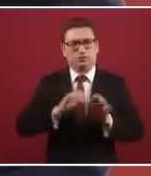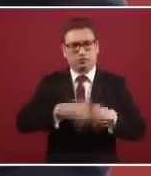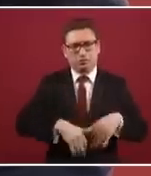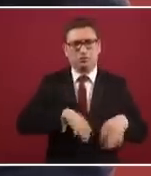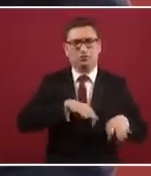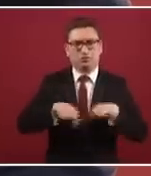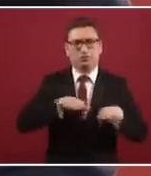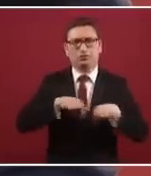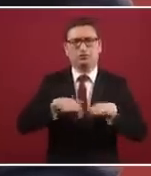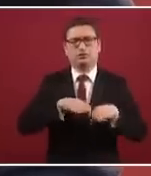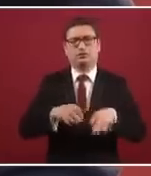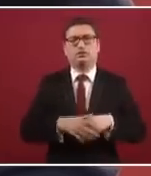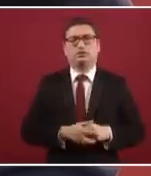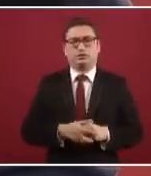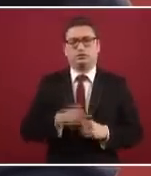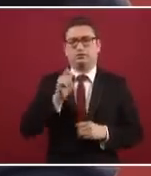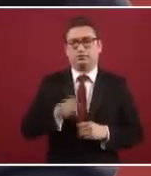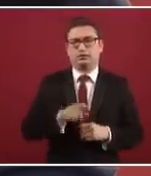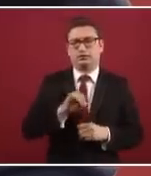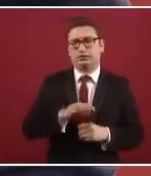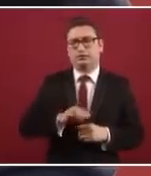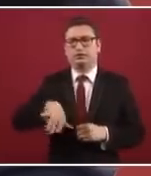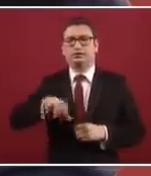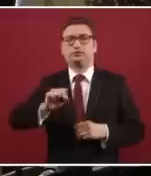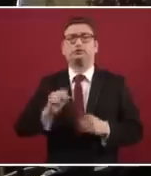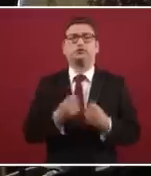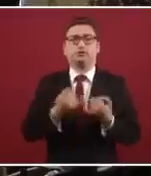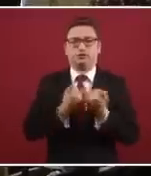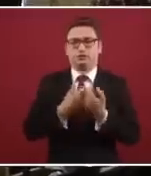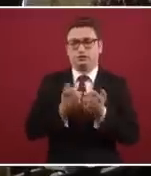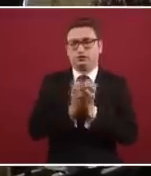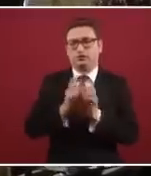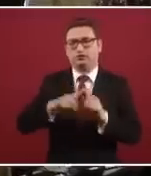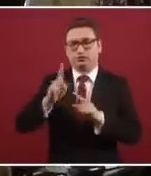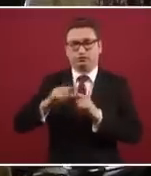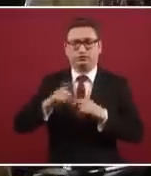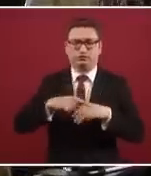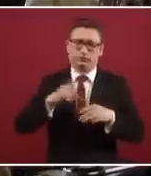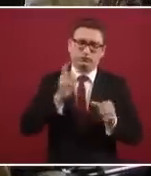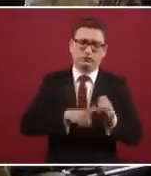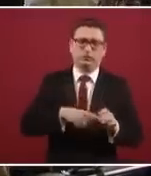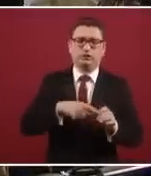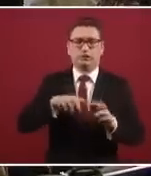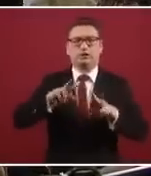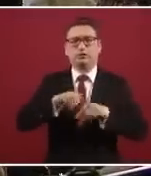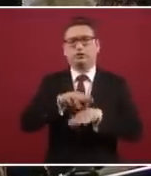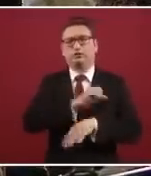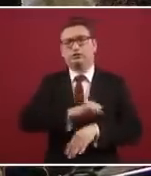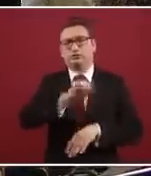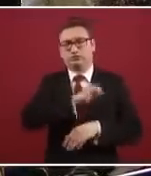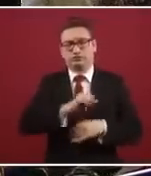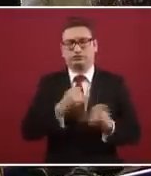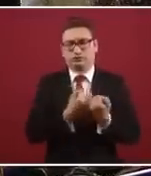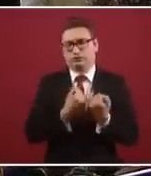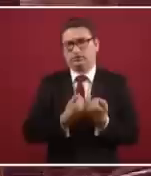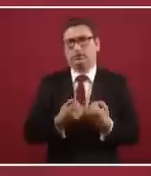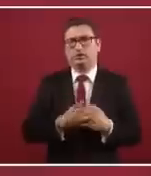trabajar en el sector público, en el sector salud. Estamos también definiendo